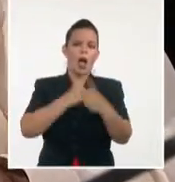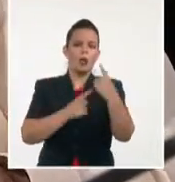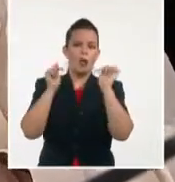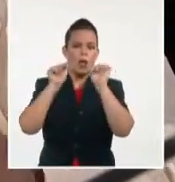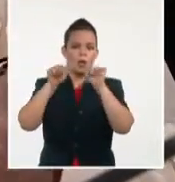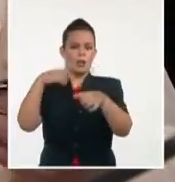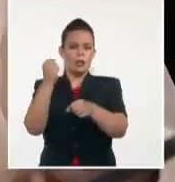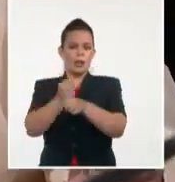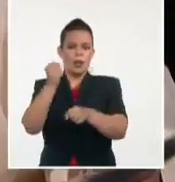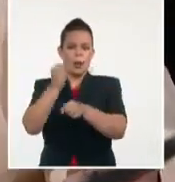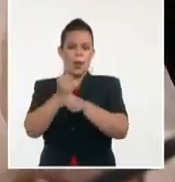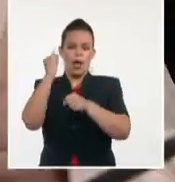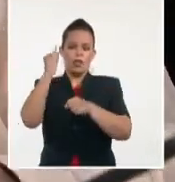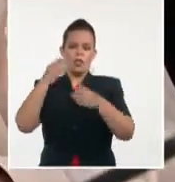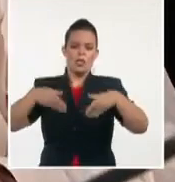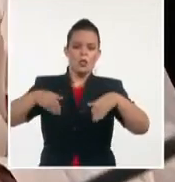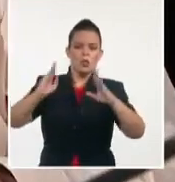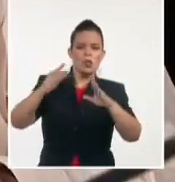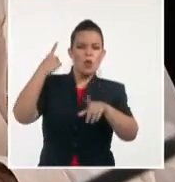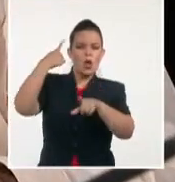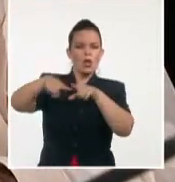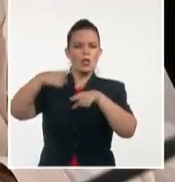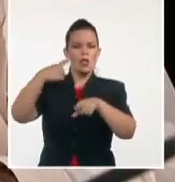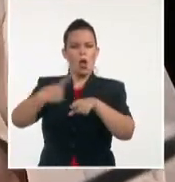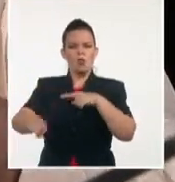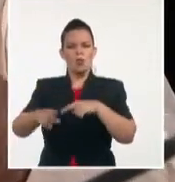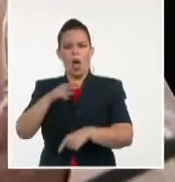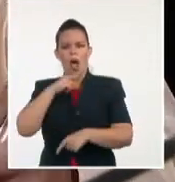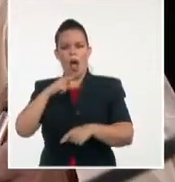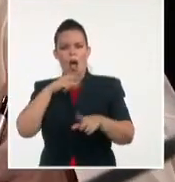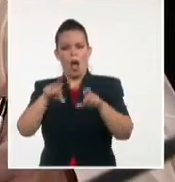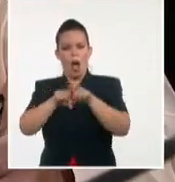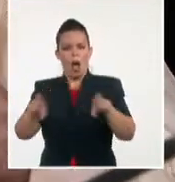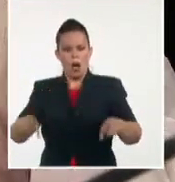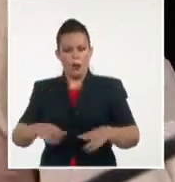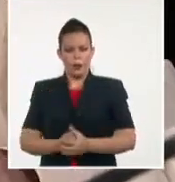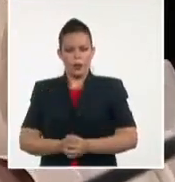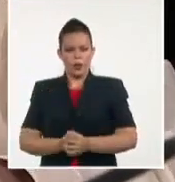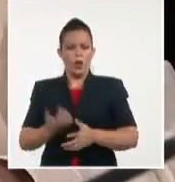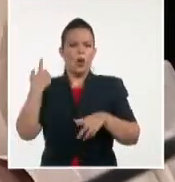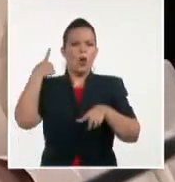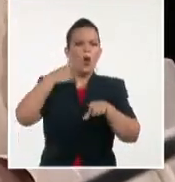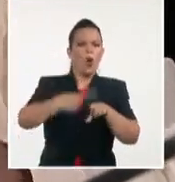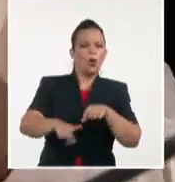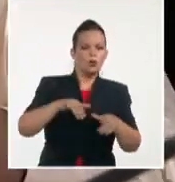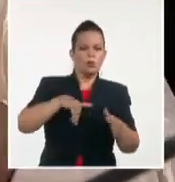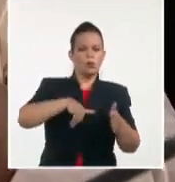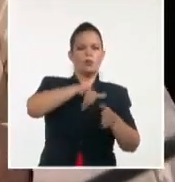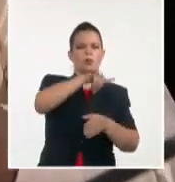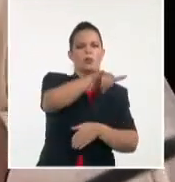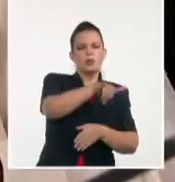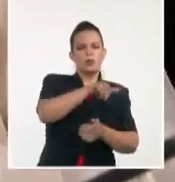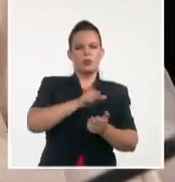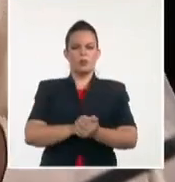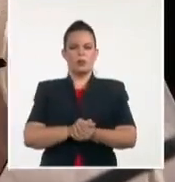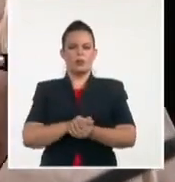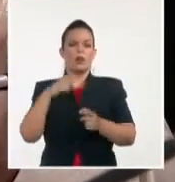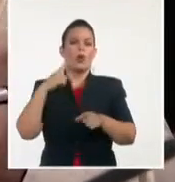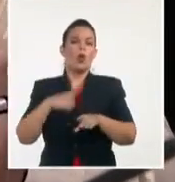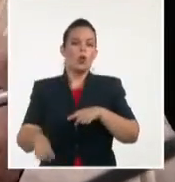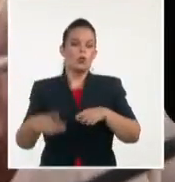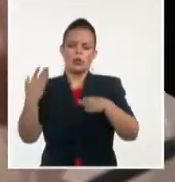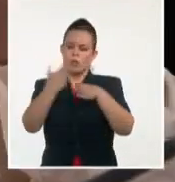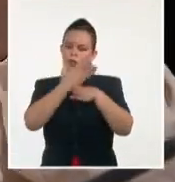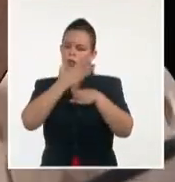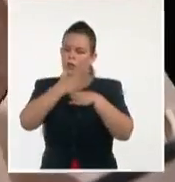Hidráulicos, al Instituto de Aeronáutica Civil, a otros ministerios del país y juegan un papel muy importante